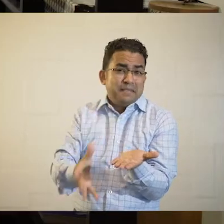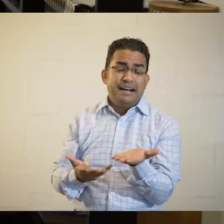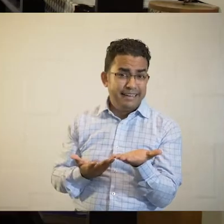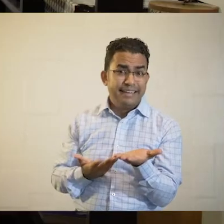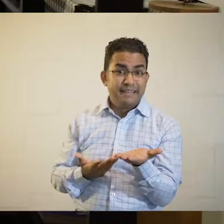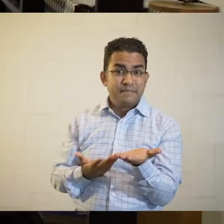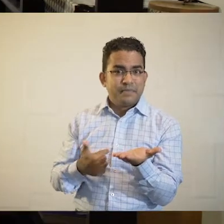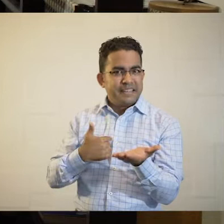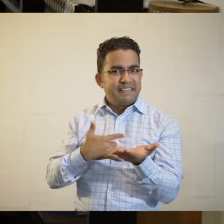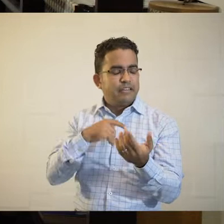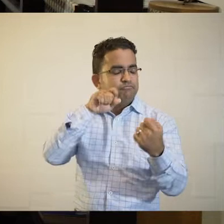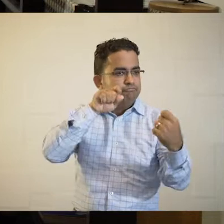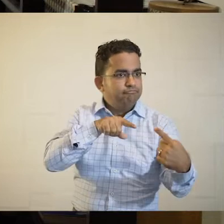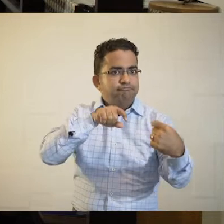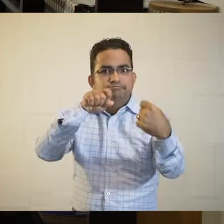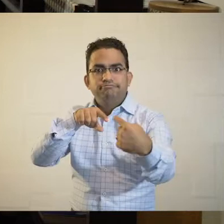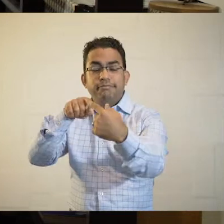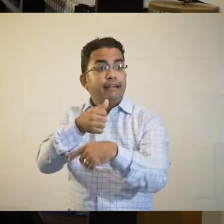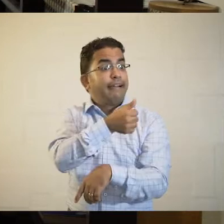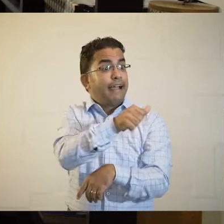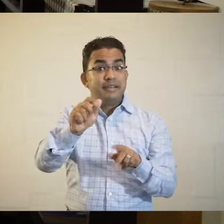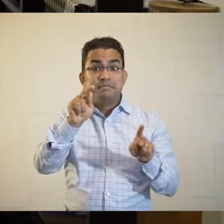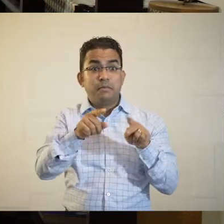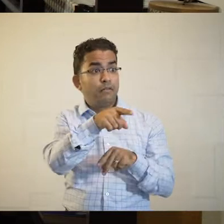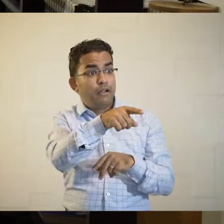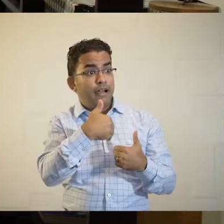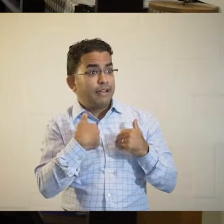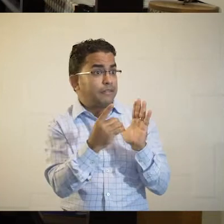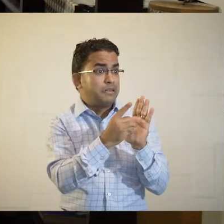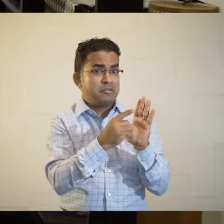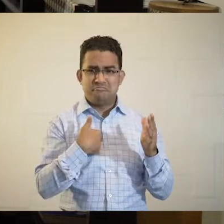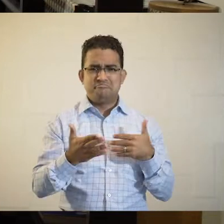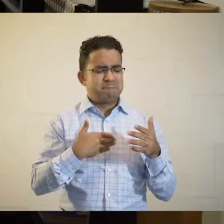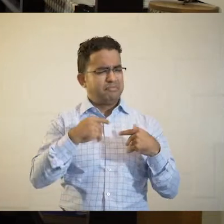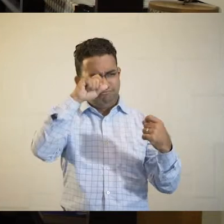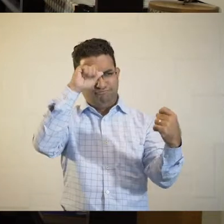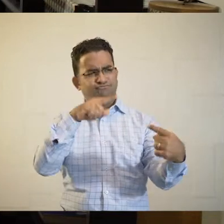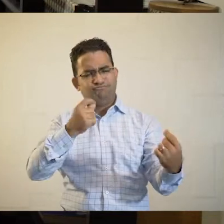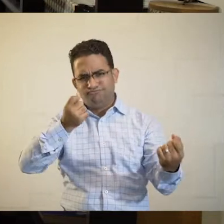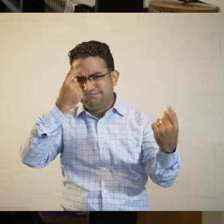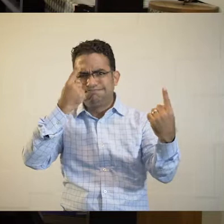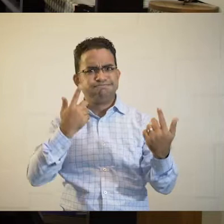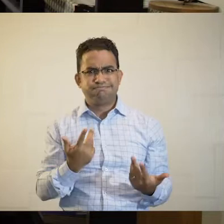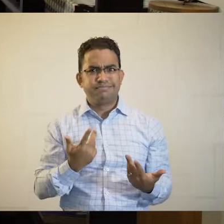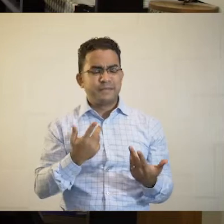conecto con cualquier persona que tenga tal vez una discapacidad